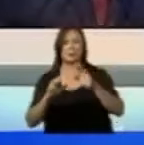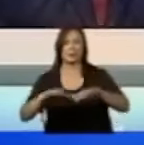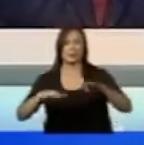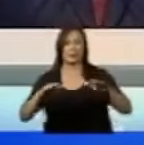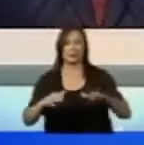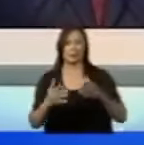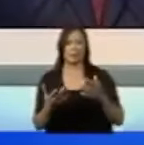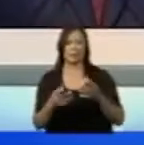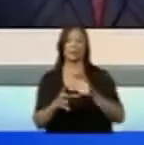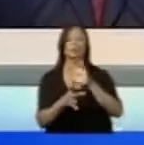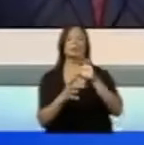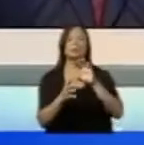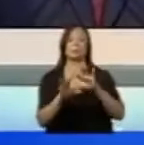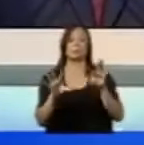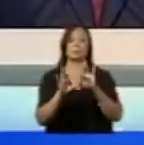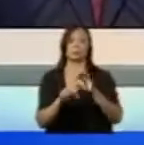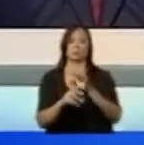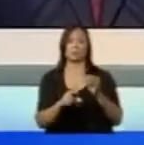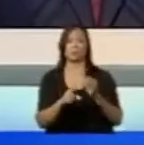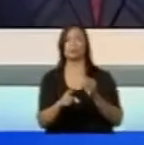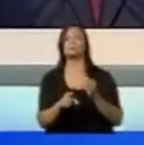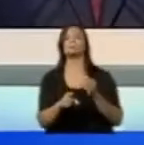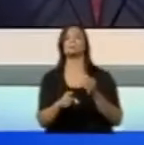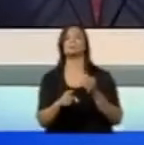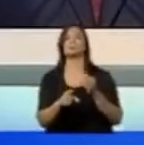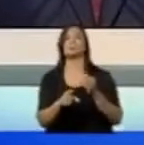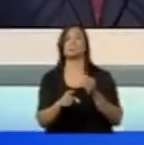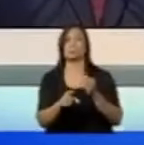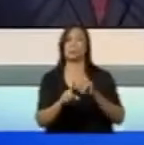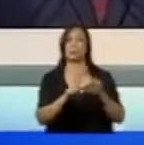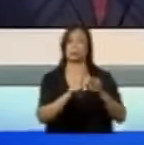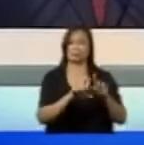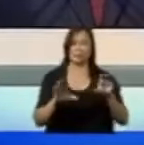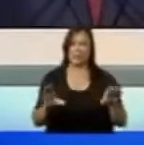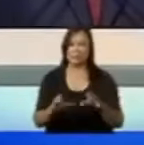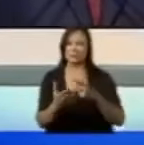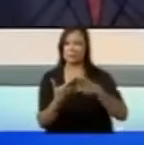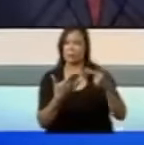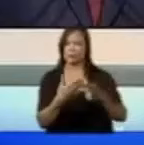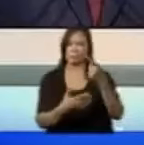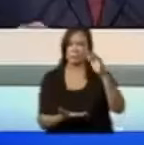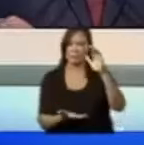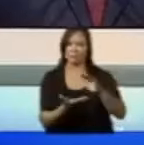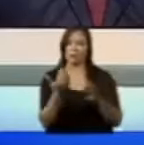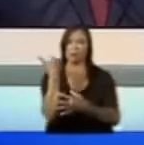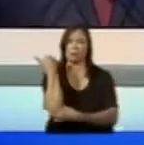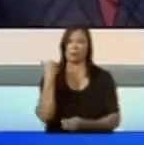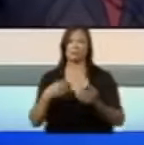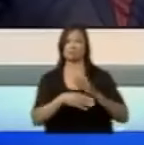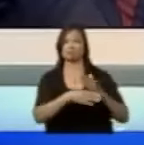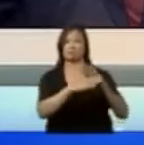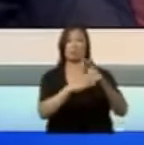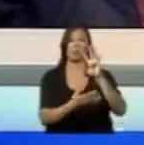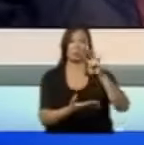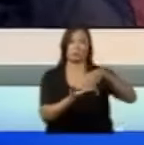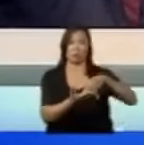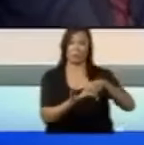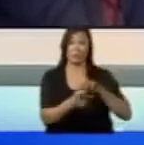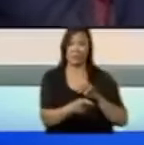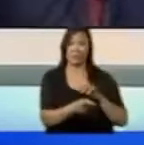me escapó, pero que es parte también de todas las acciones para disminuir la pobreza, que estamos construyendo